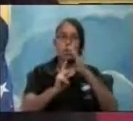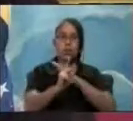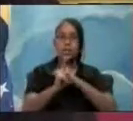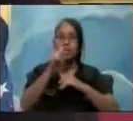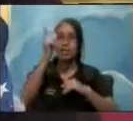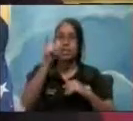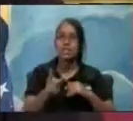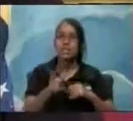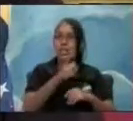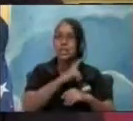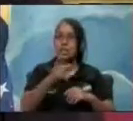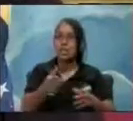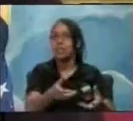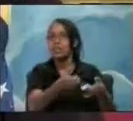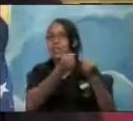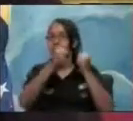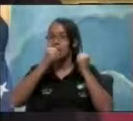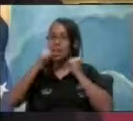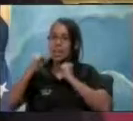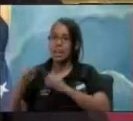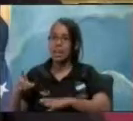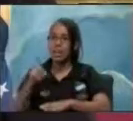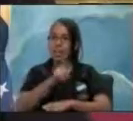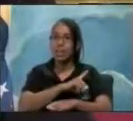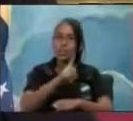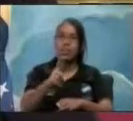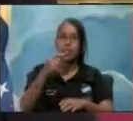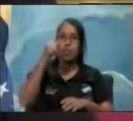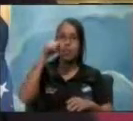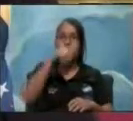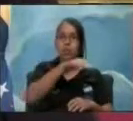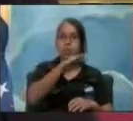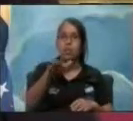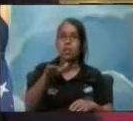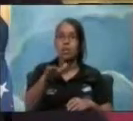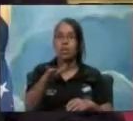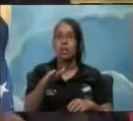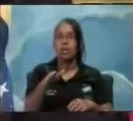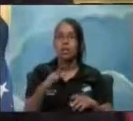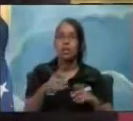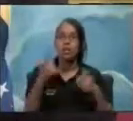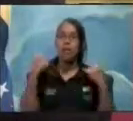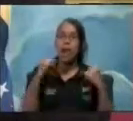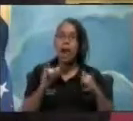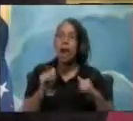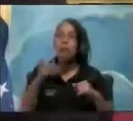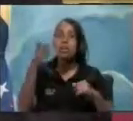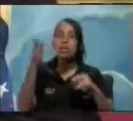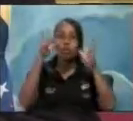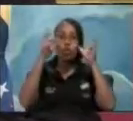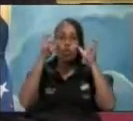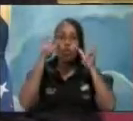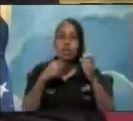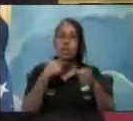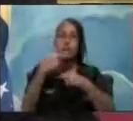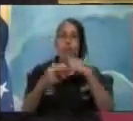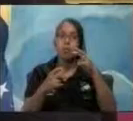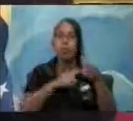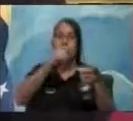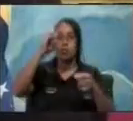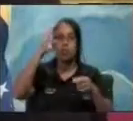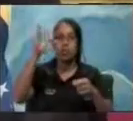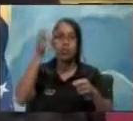será derraigado del pueblo. Hay que oír la voz de Dios.